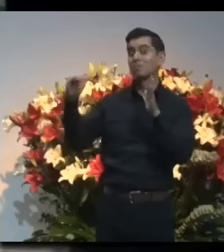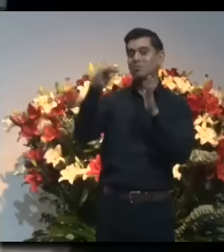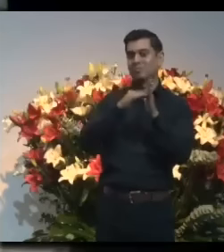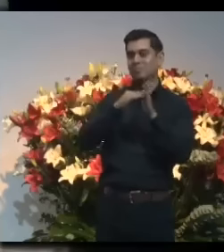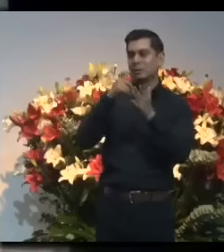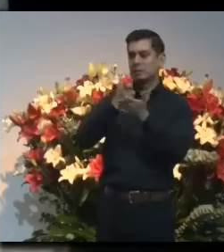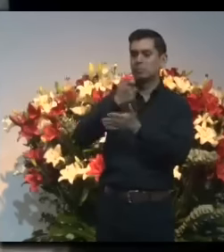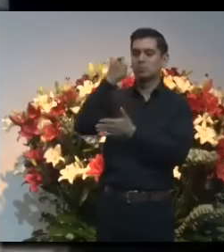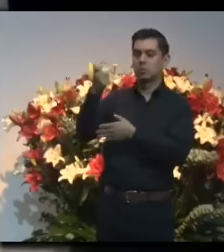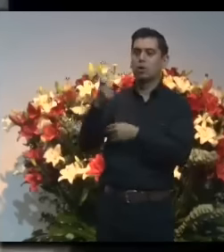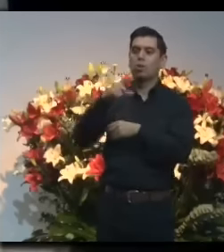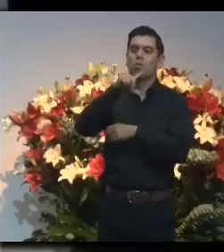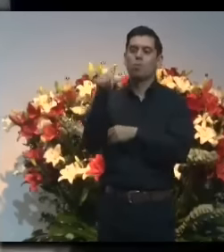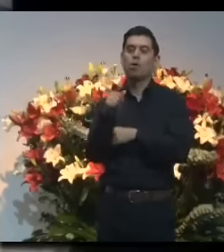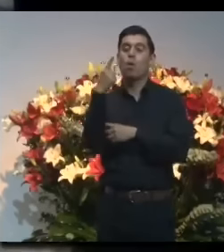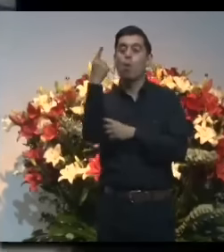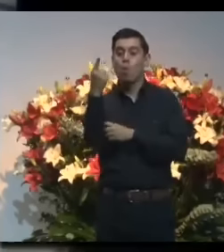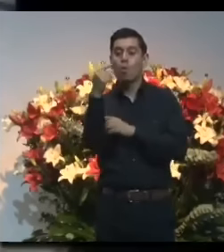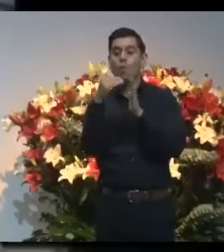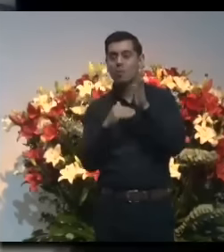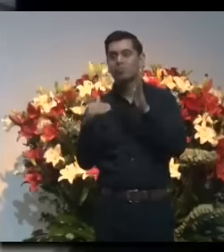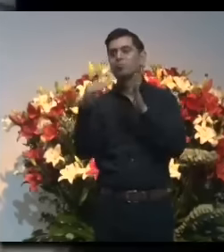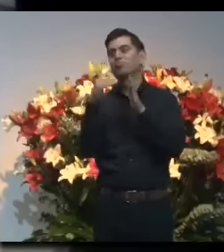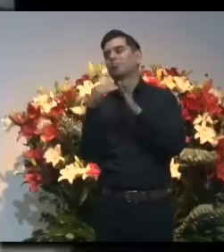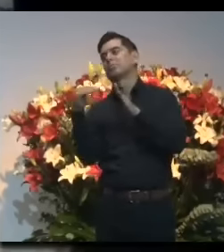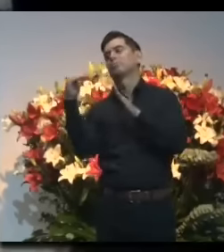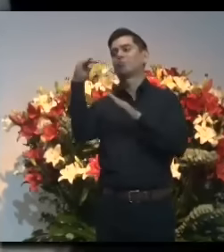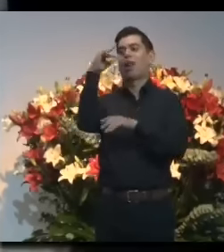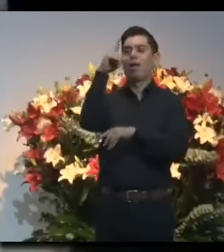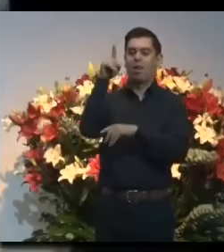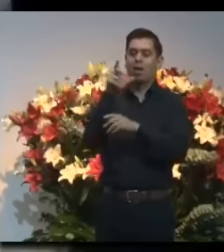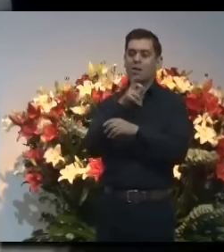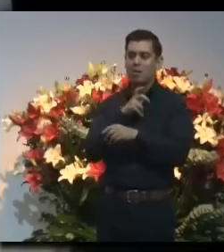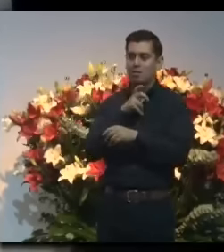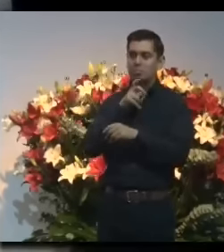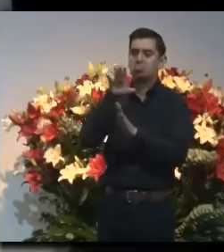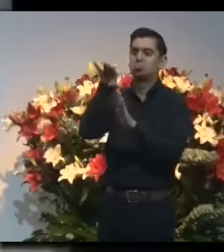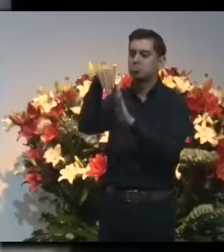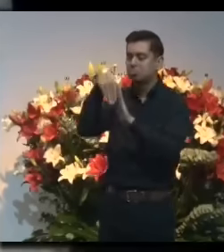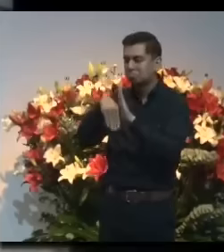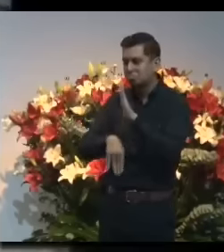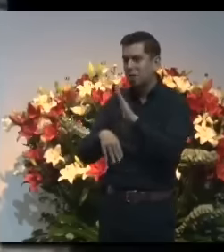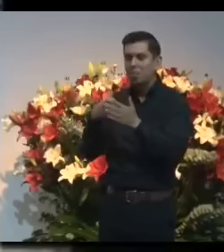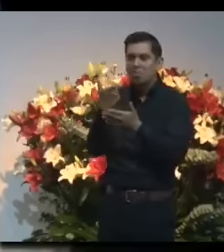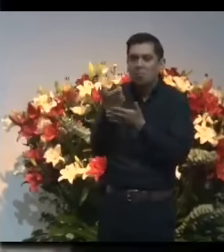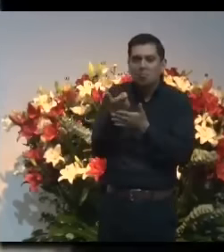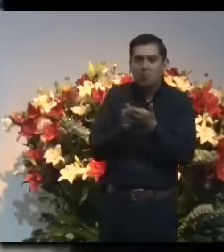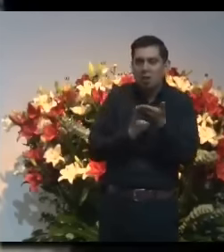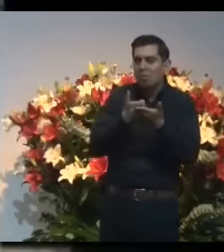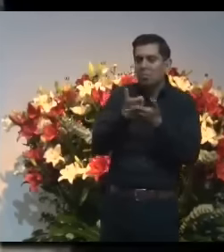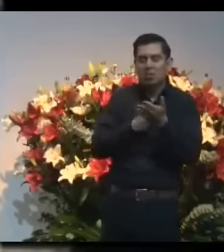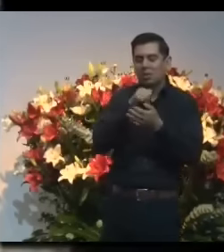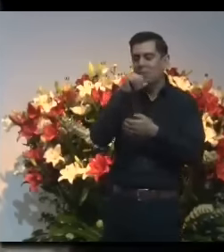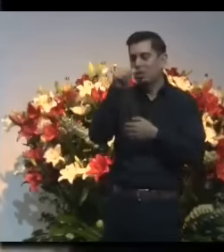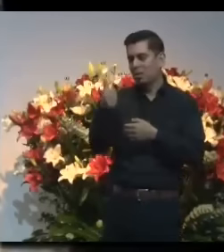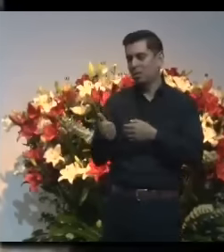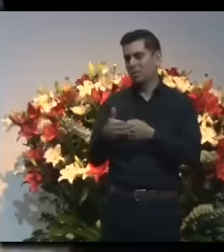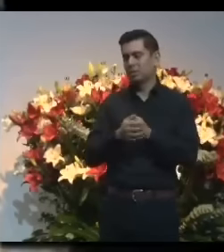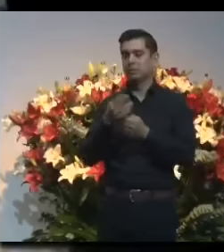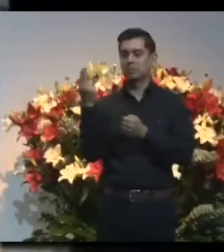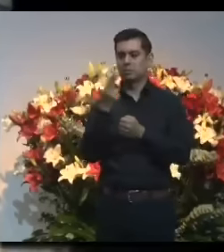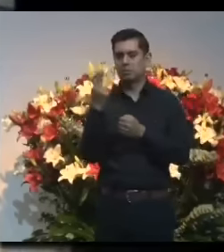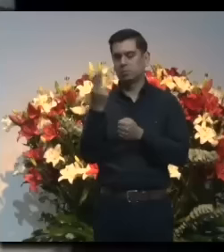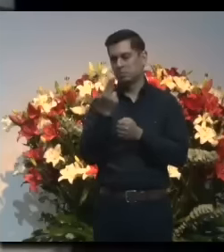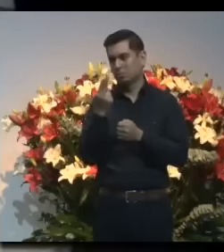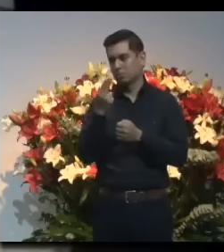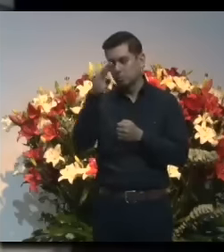1 billón de pesos en pérdidas en Pemex. Aquí la decisión que tenemos que tomar es si queremos seguir